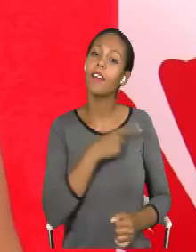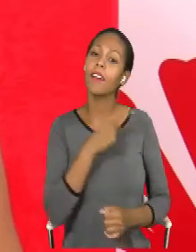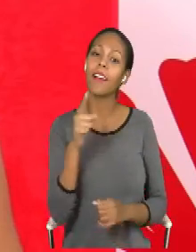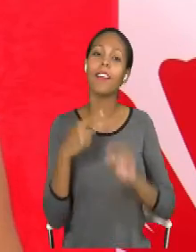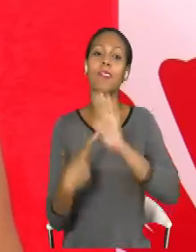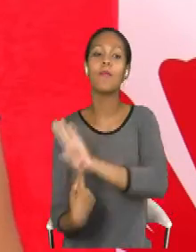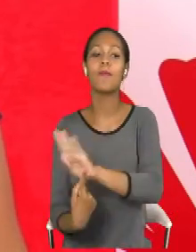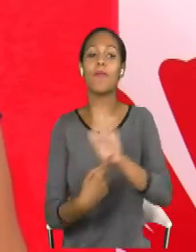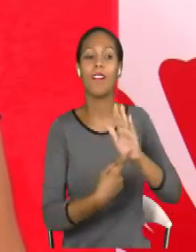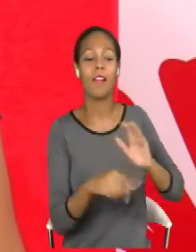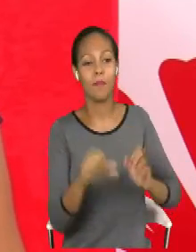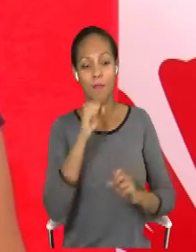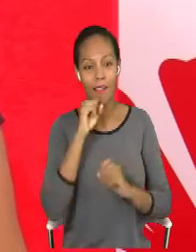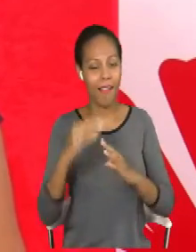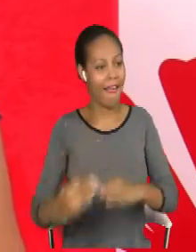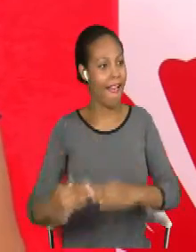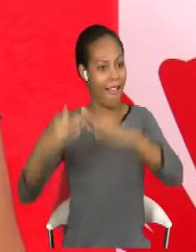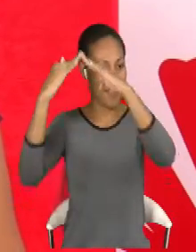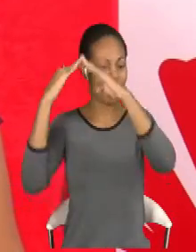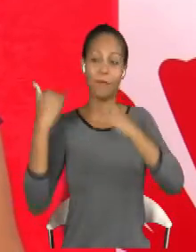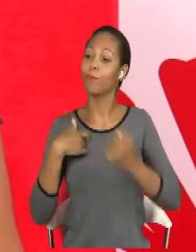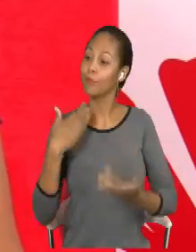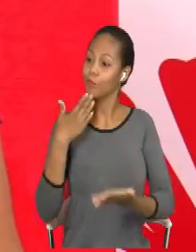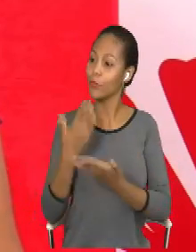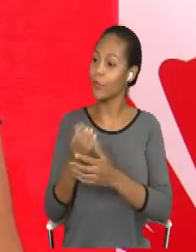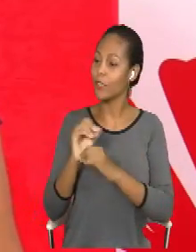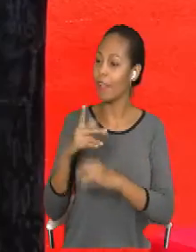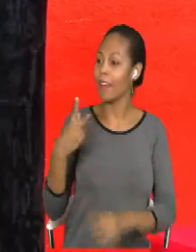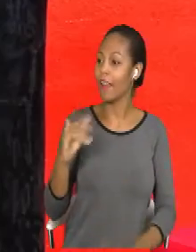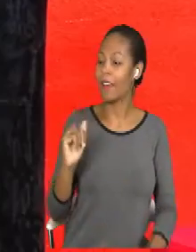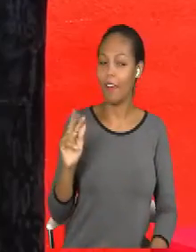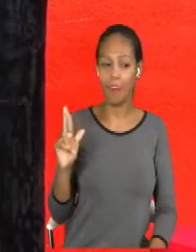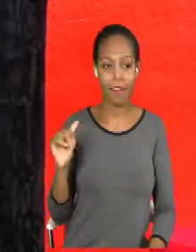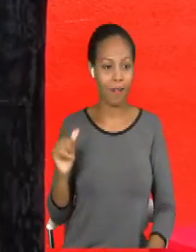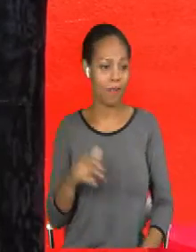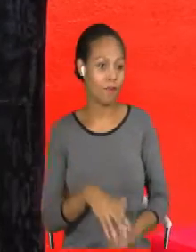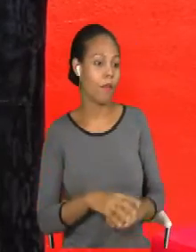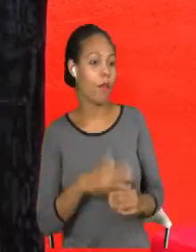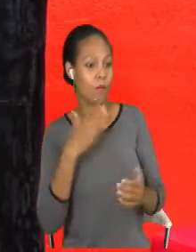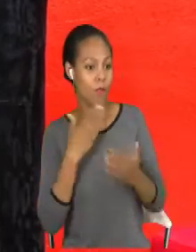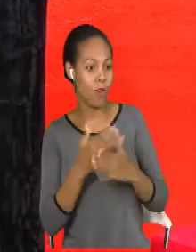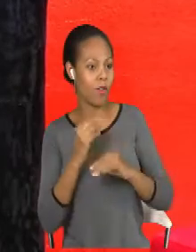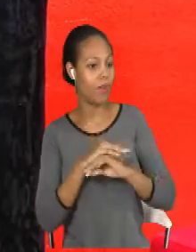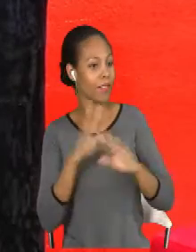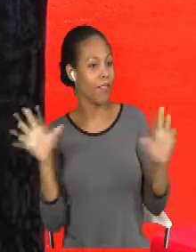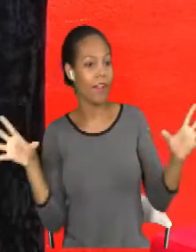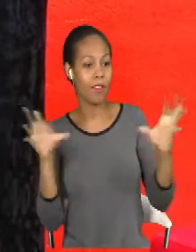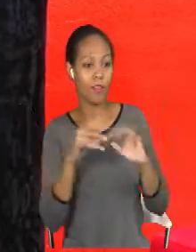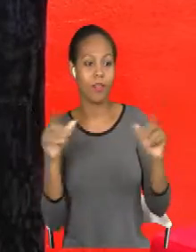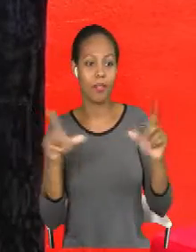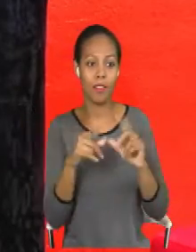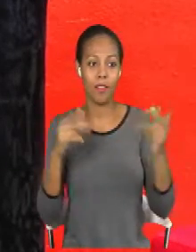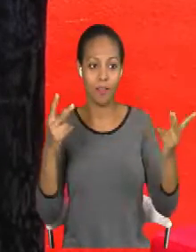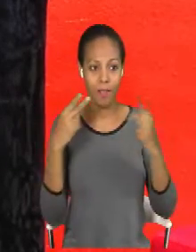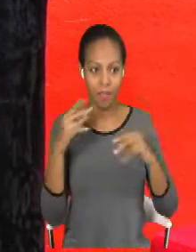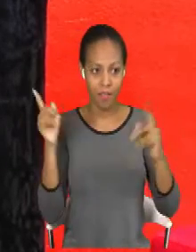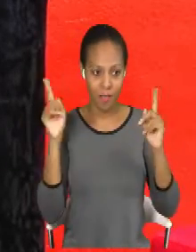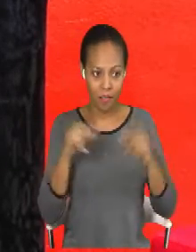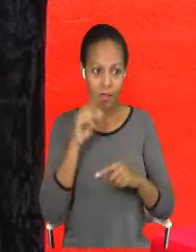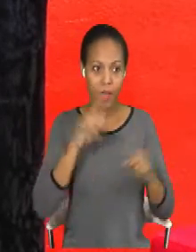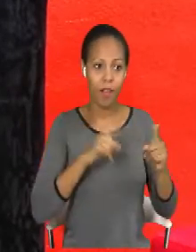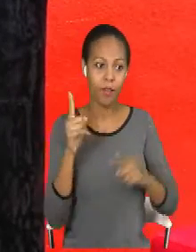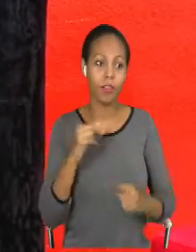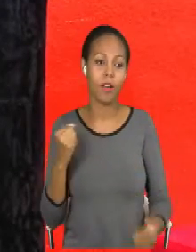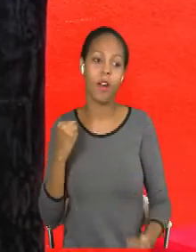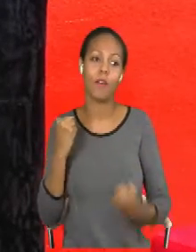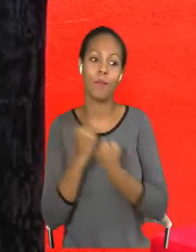Bermeja en casa. Kiara, muy buenos días. Muy buenos días, Jennifer. Buenos días a todos nuestros televidentes y también a los patrocinadores que nos están